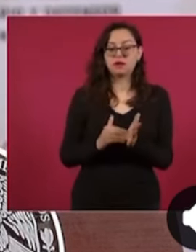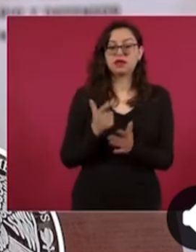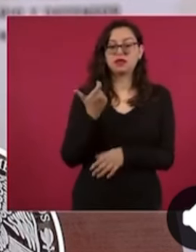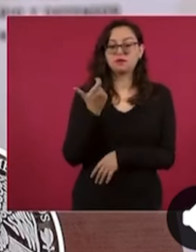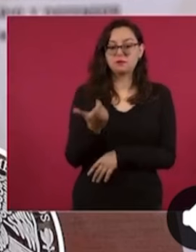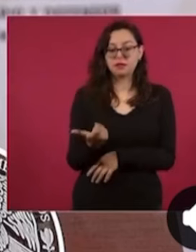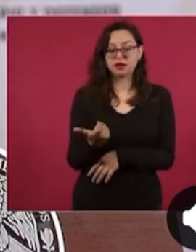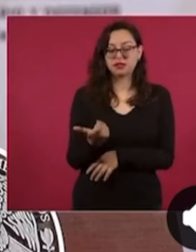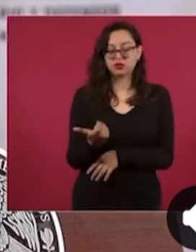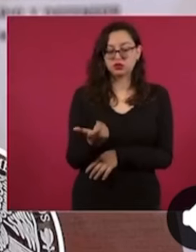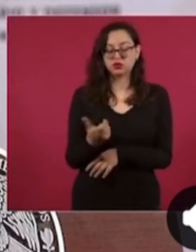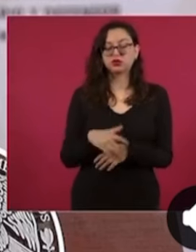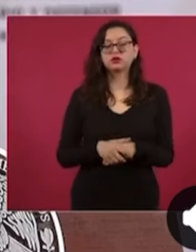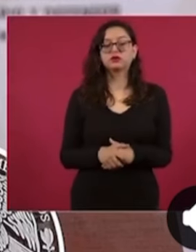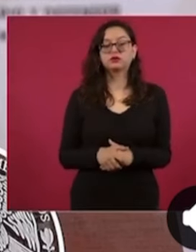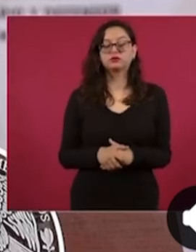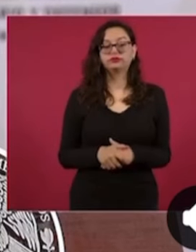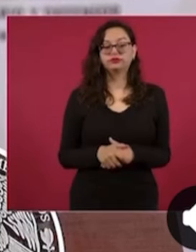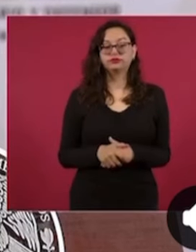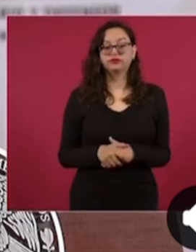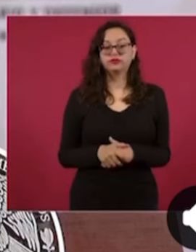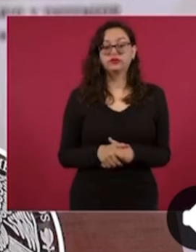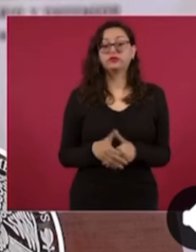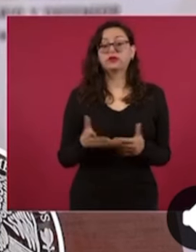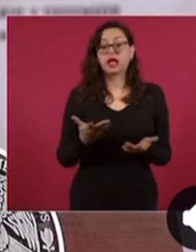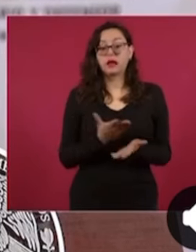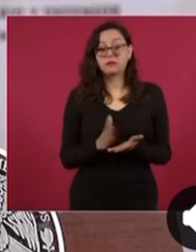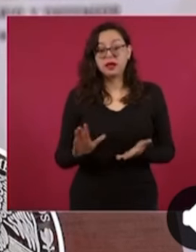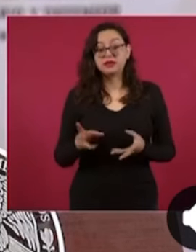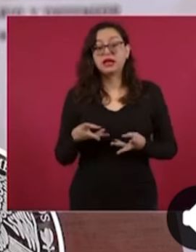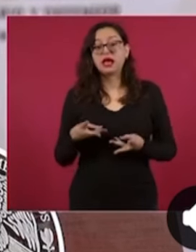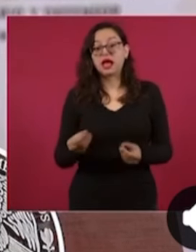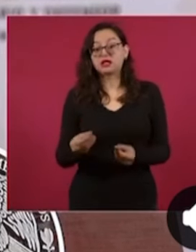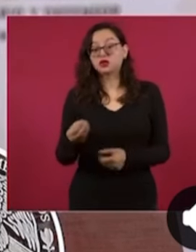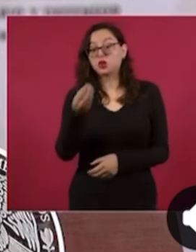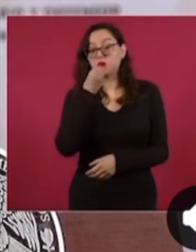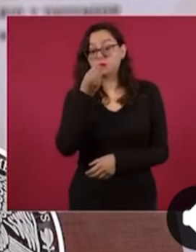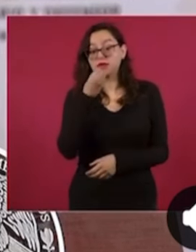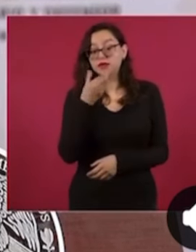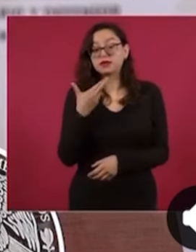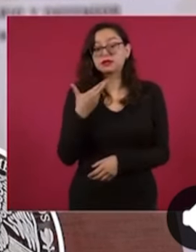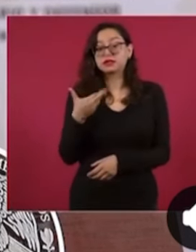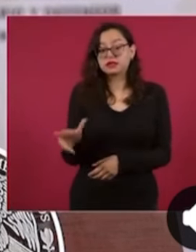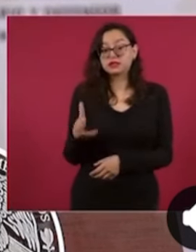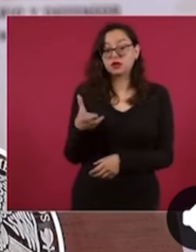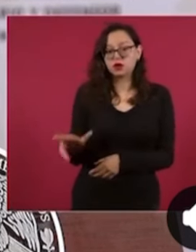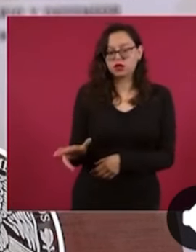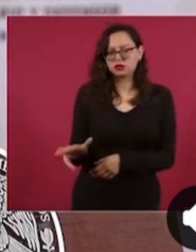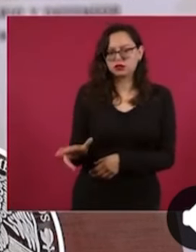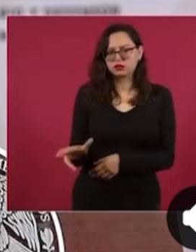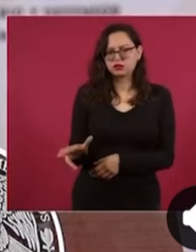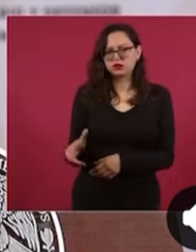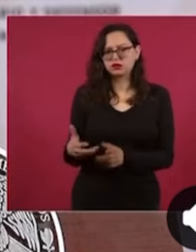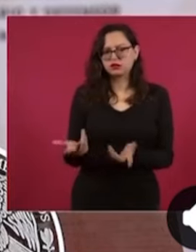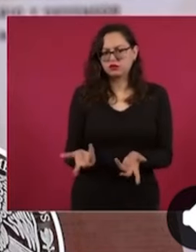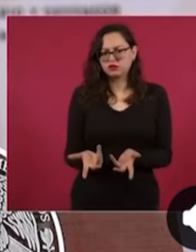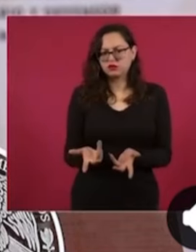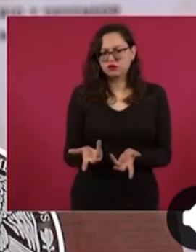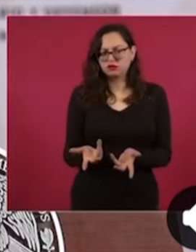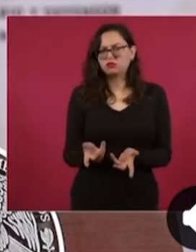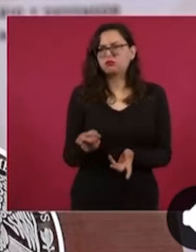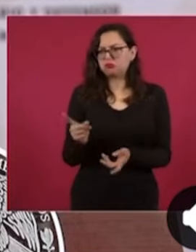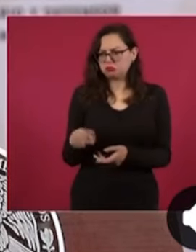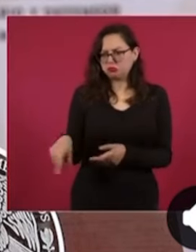95, son 10 días de sueldo, gastos de alimentación en restaurantes. O sea, si ellos van a un restaurante o quieren comer